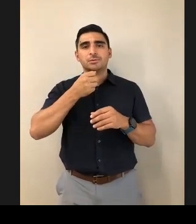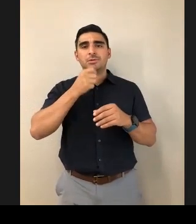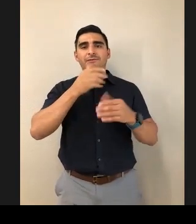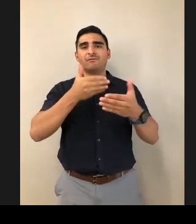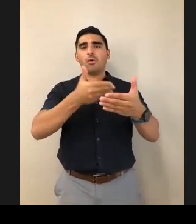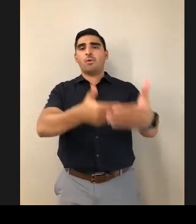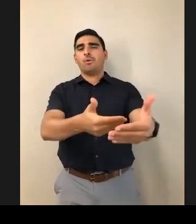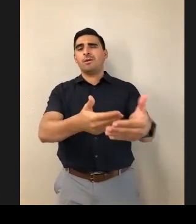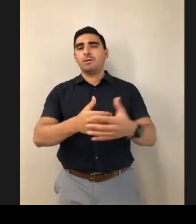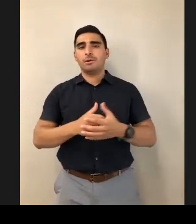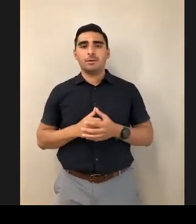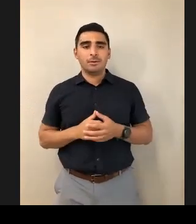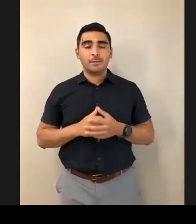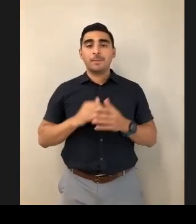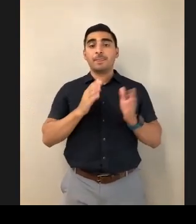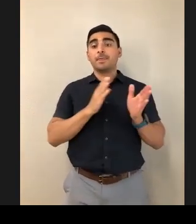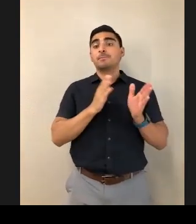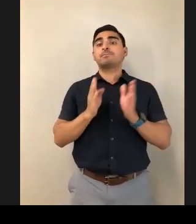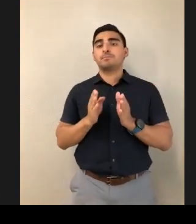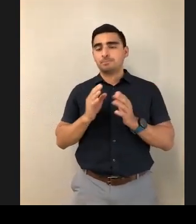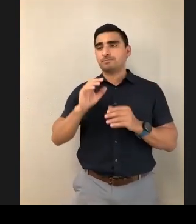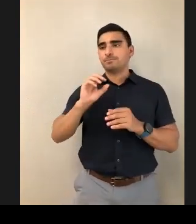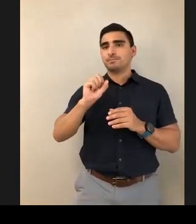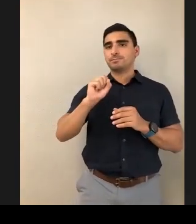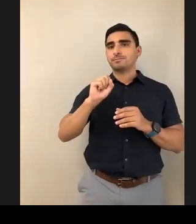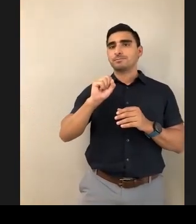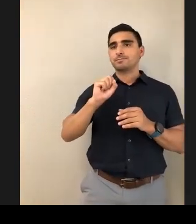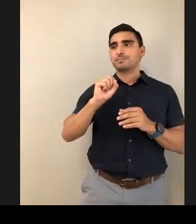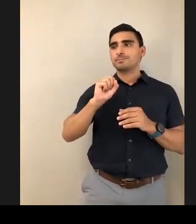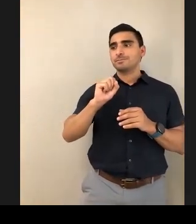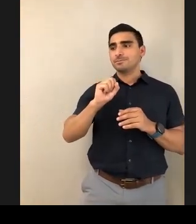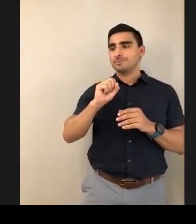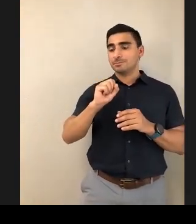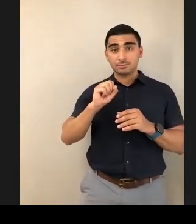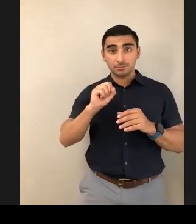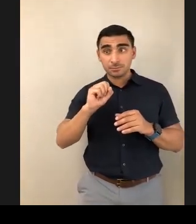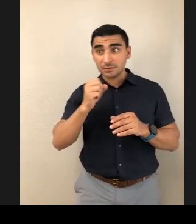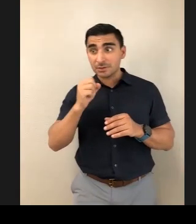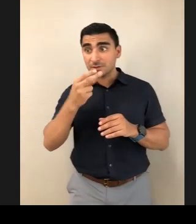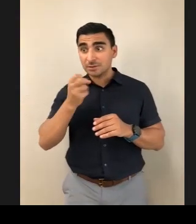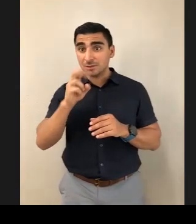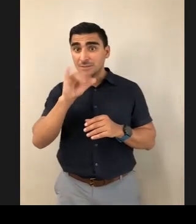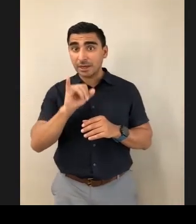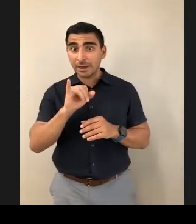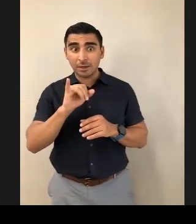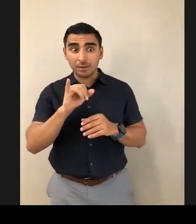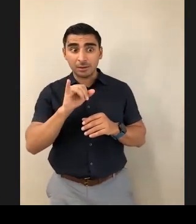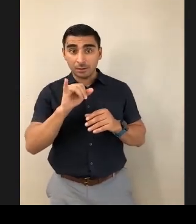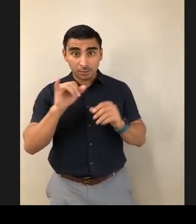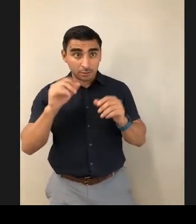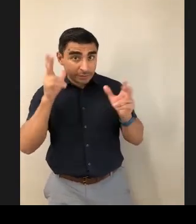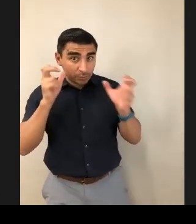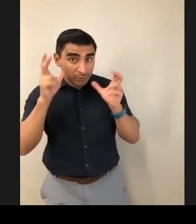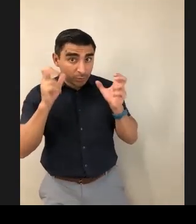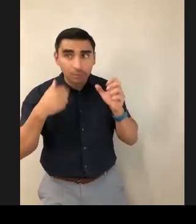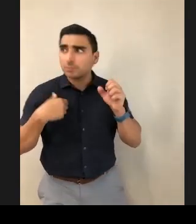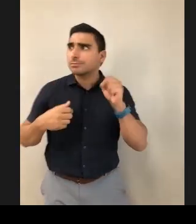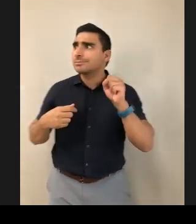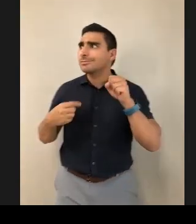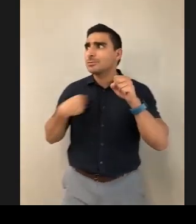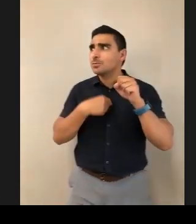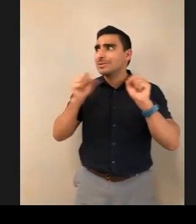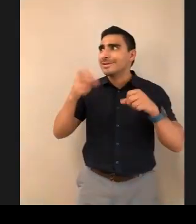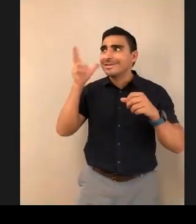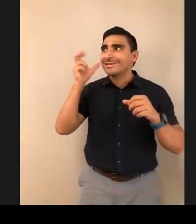habla. Gracias para eso. Sherry, ¿no me puedo escuchar? Sí, sí lo